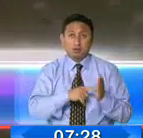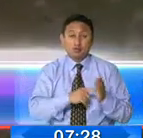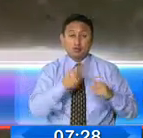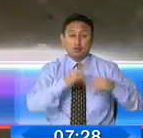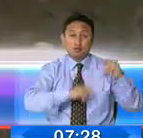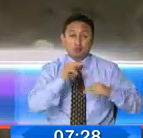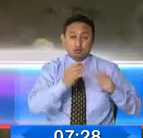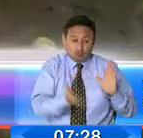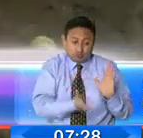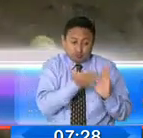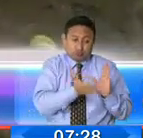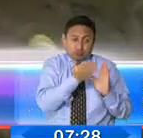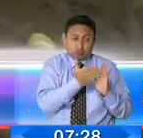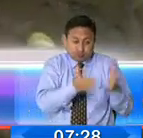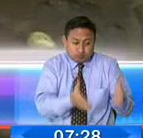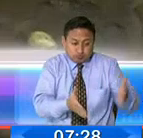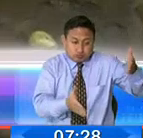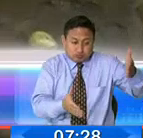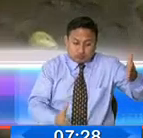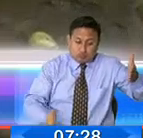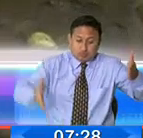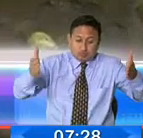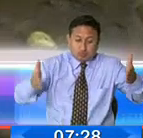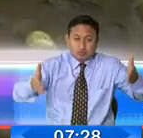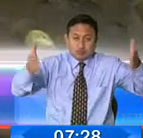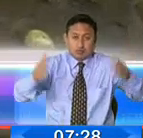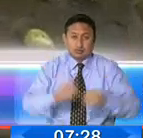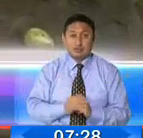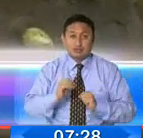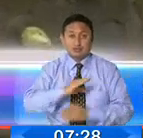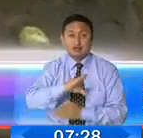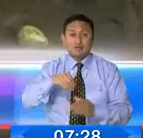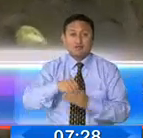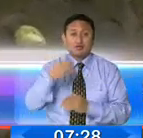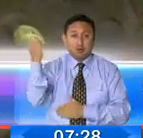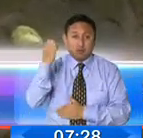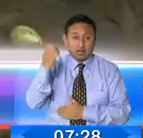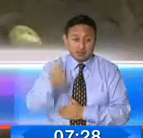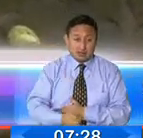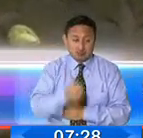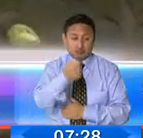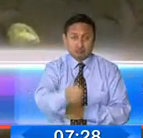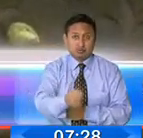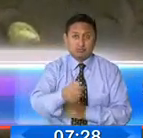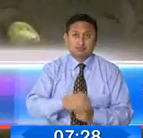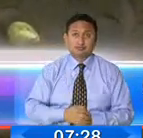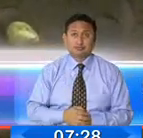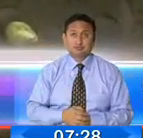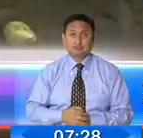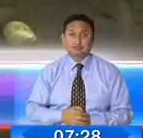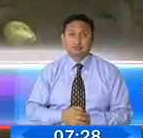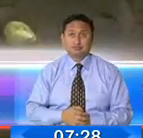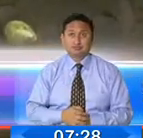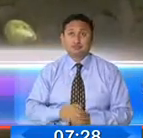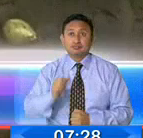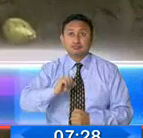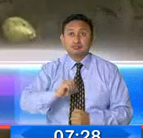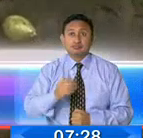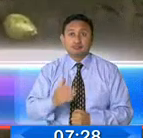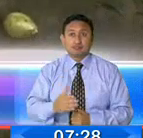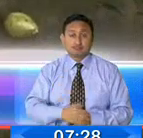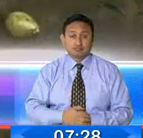de contención y, por supuesto, se activará el fondo de emergencia para ayudar a esta comunidad. Sí, nosotros desde la Secretaría de